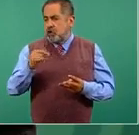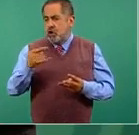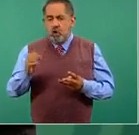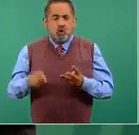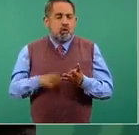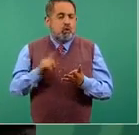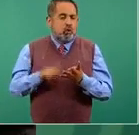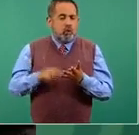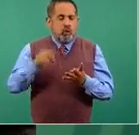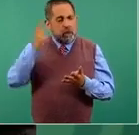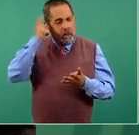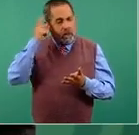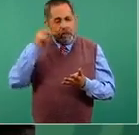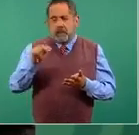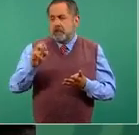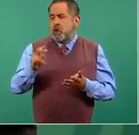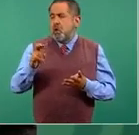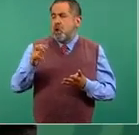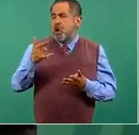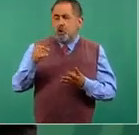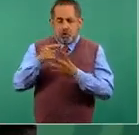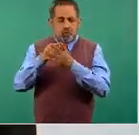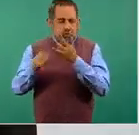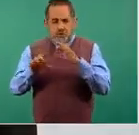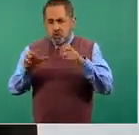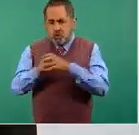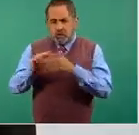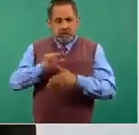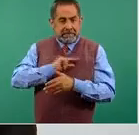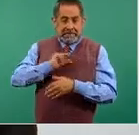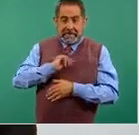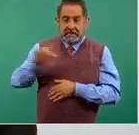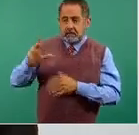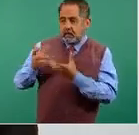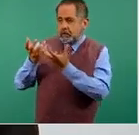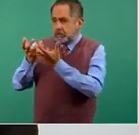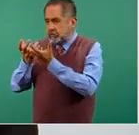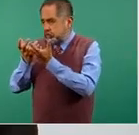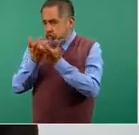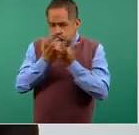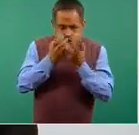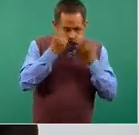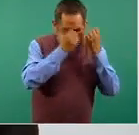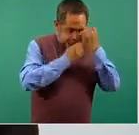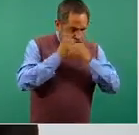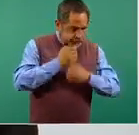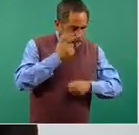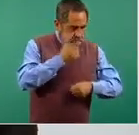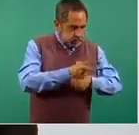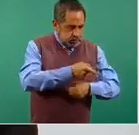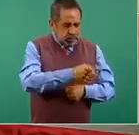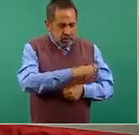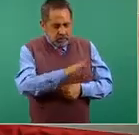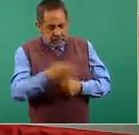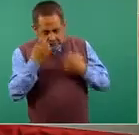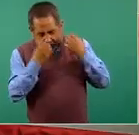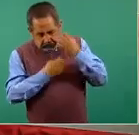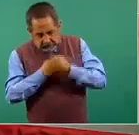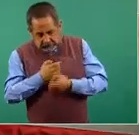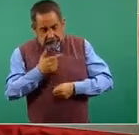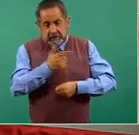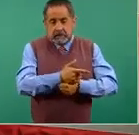participando neurólogos, y prácticamente en un momento o para efectos de una dictaminación y por sus necesidades podrían